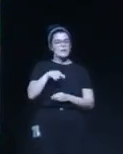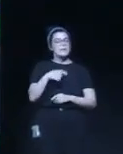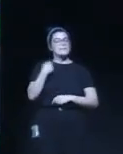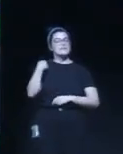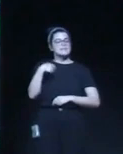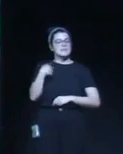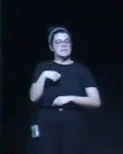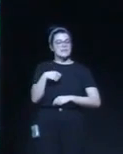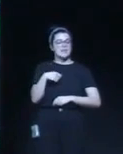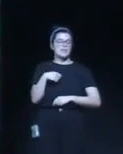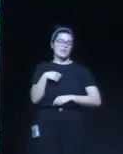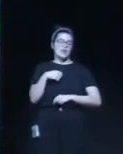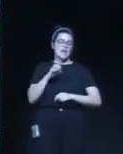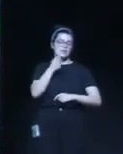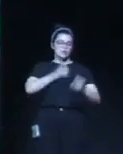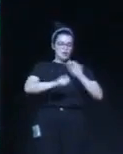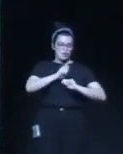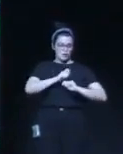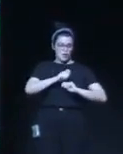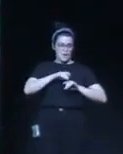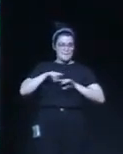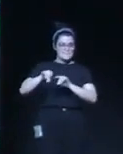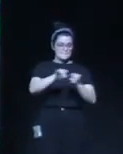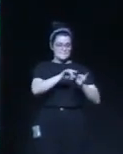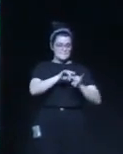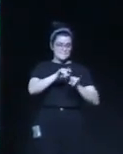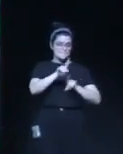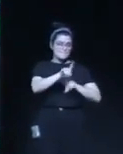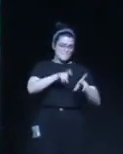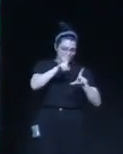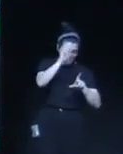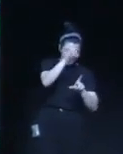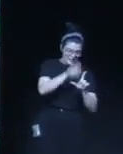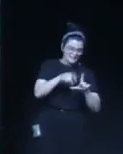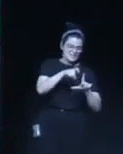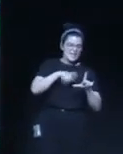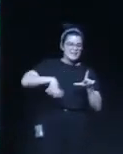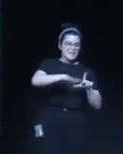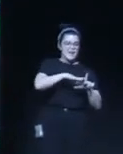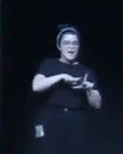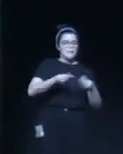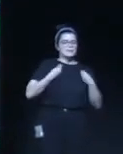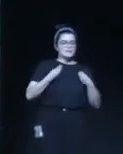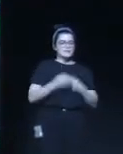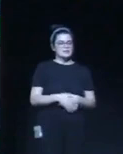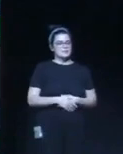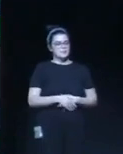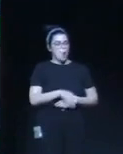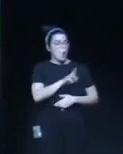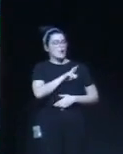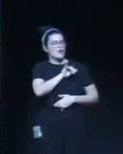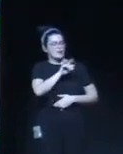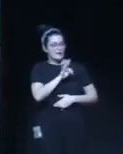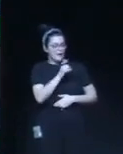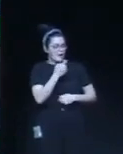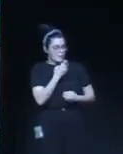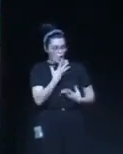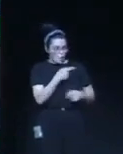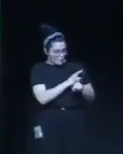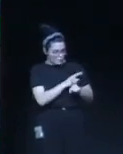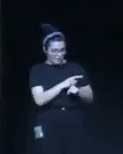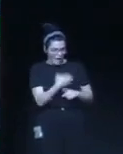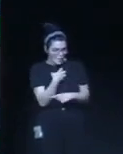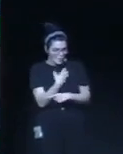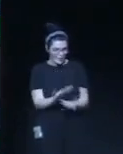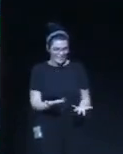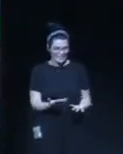Meatzaldea Biziri. ¿Cómo estás, Begoña? Bien. Begoña es Rita. ¿Nerviosa? Sí. No puede ser. No, hombre,